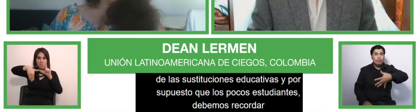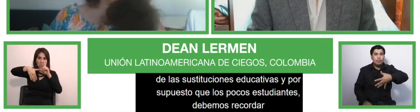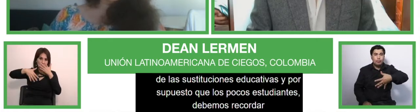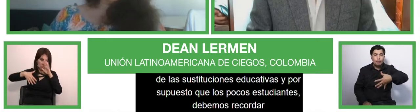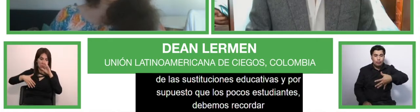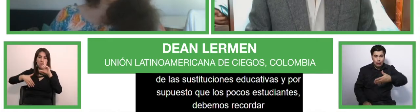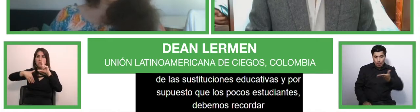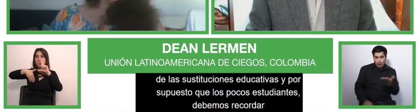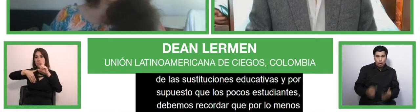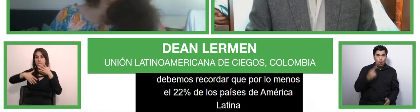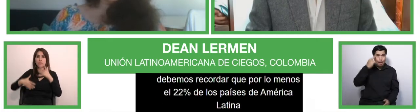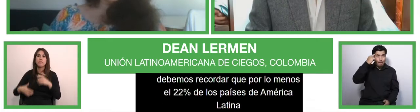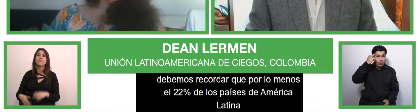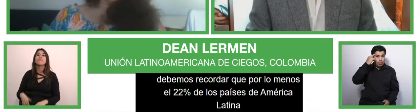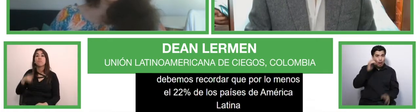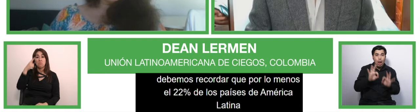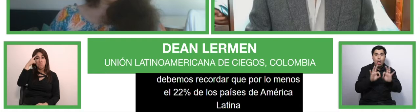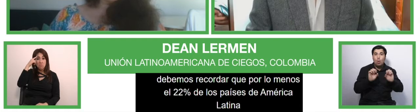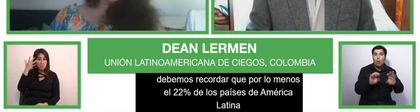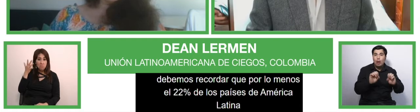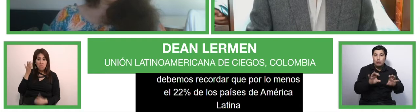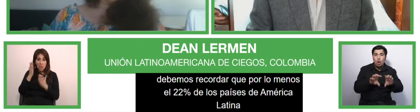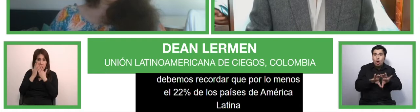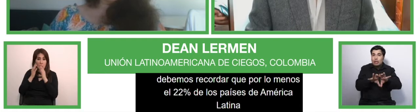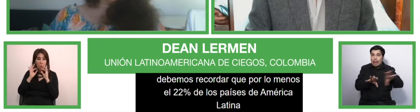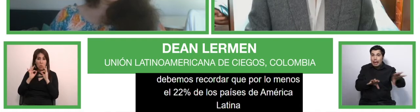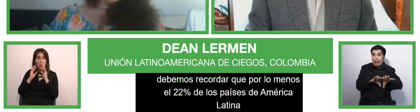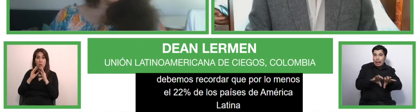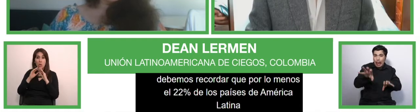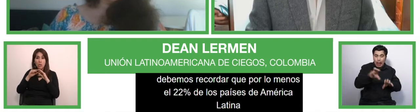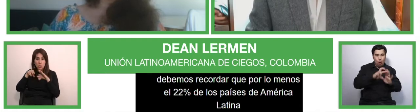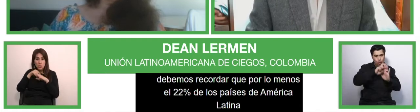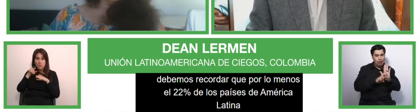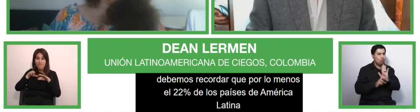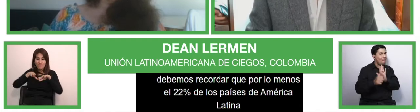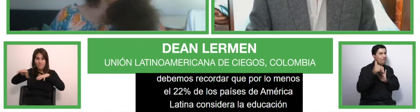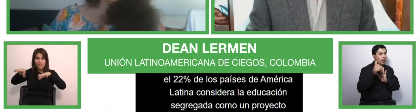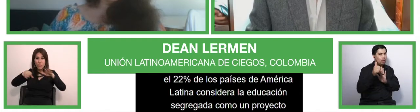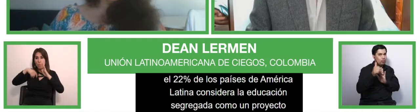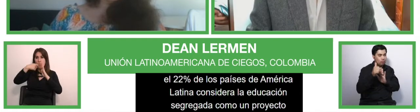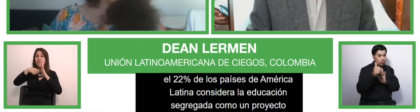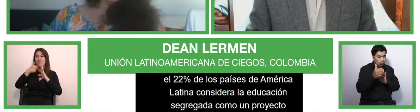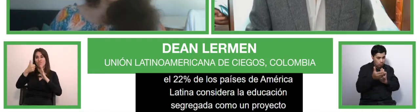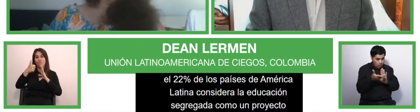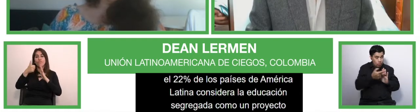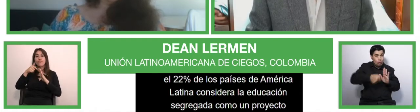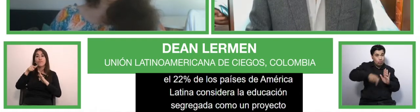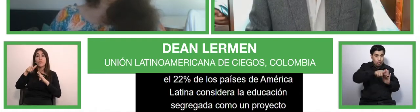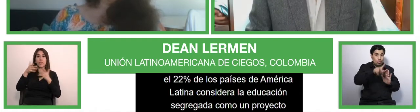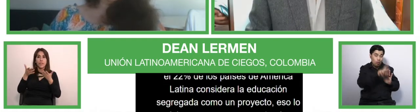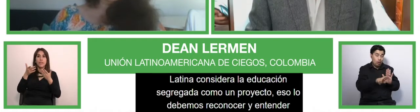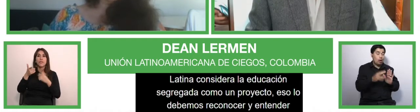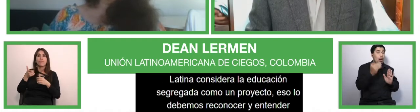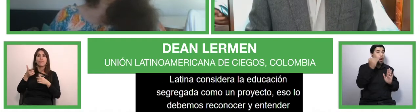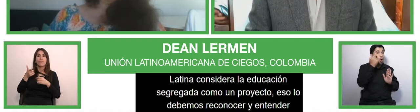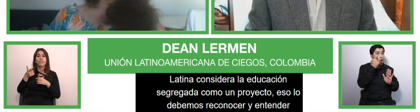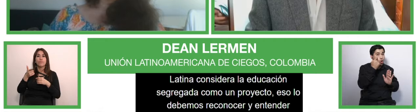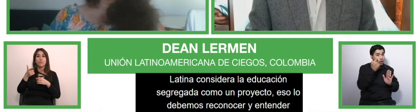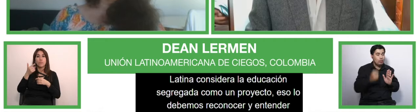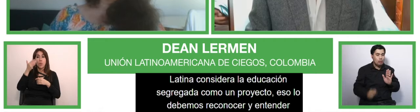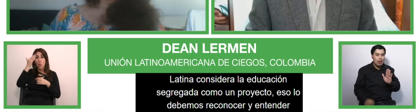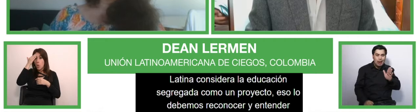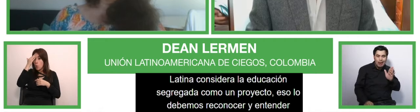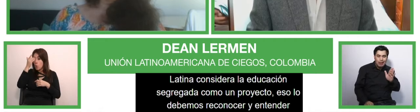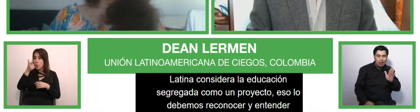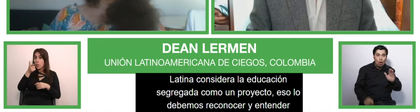la educación segregada como un proyecto viable. Eso lo debemos reconocer y lo vamos a entender. Porque eso impacta en el bajo número